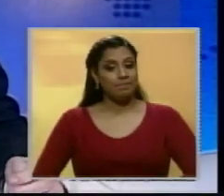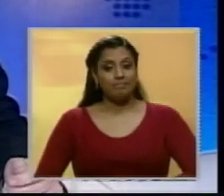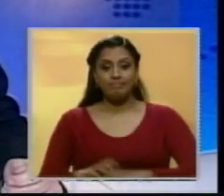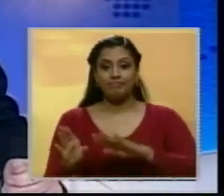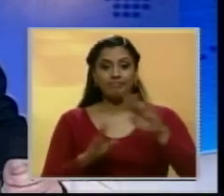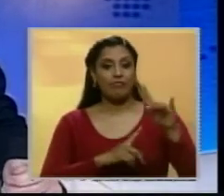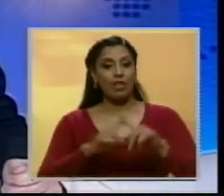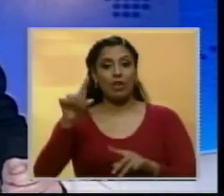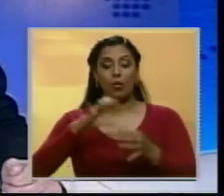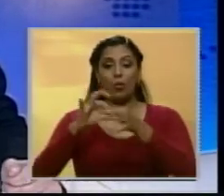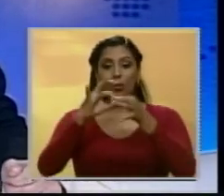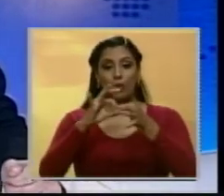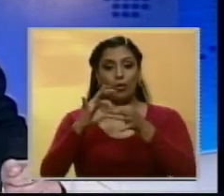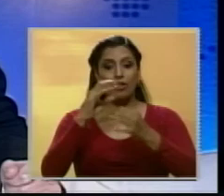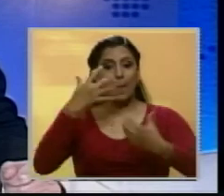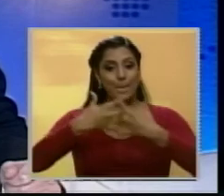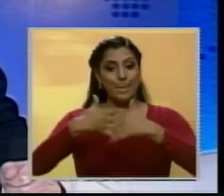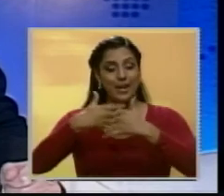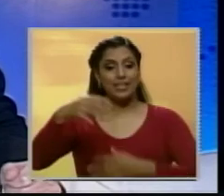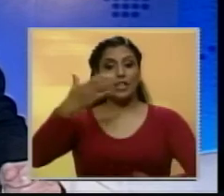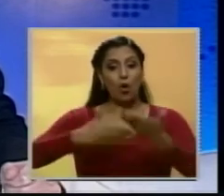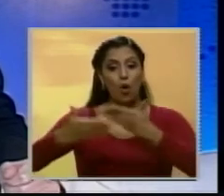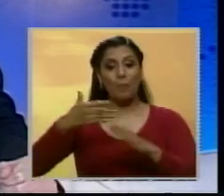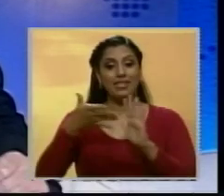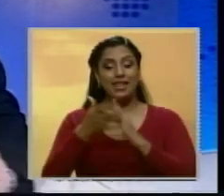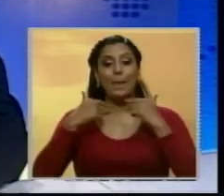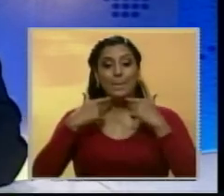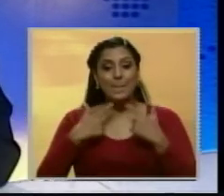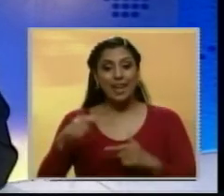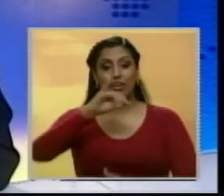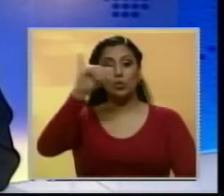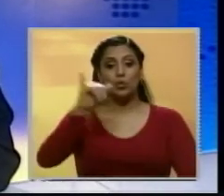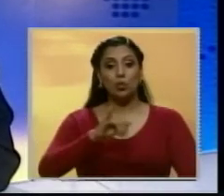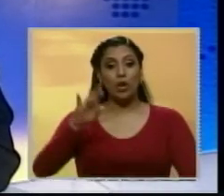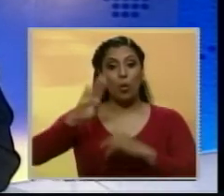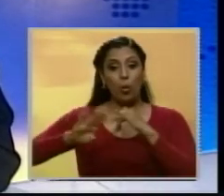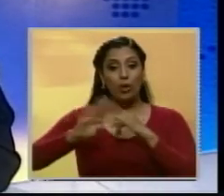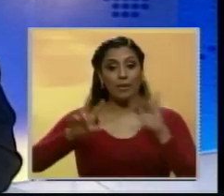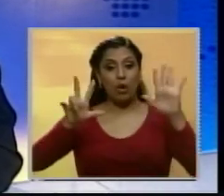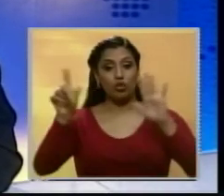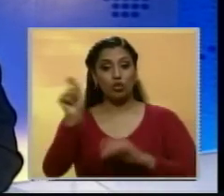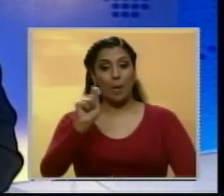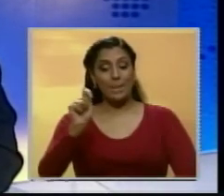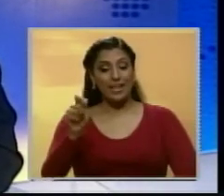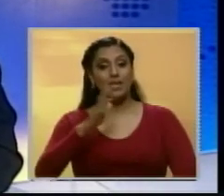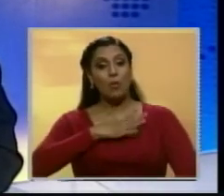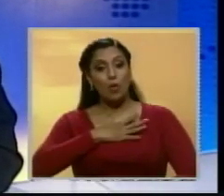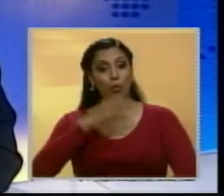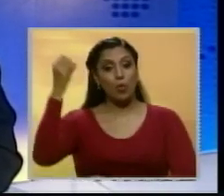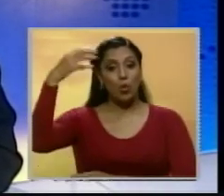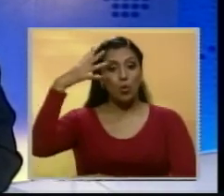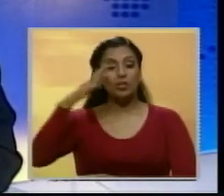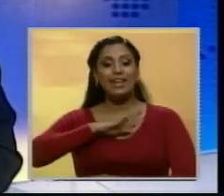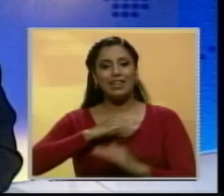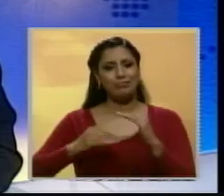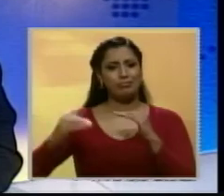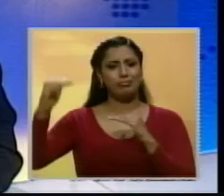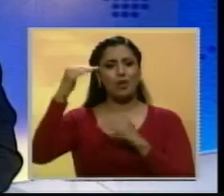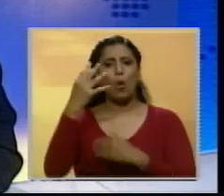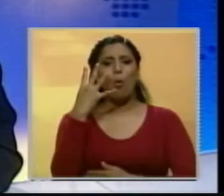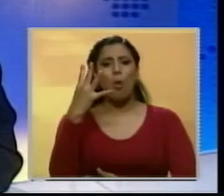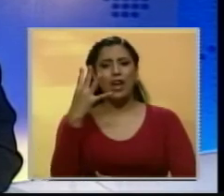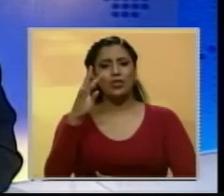La Unión Empresarial del Comercio y los Servicios aseguró que las pérdidas en Zulia durante los últimos 8 meses por el racionamiento eléctrico asciende a